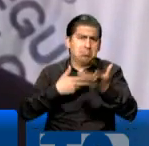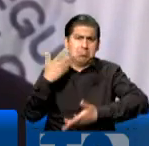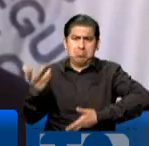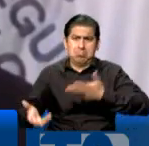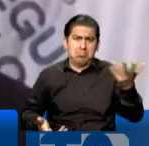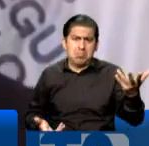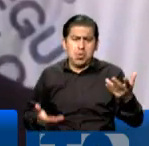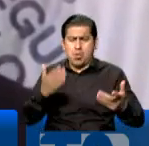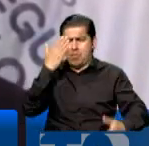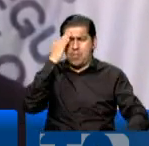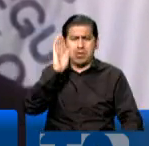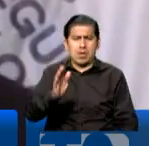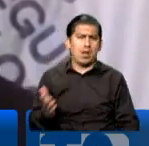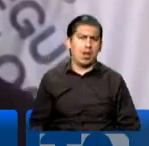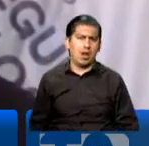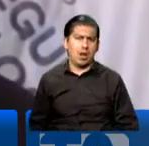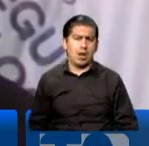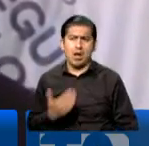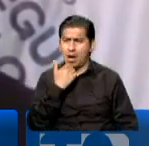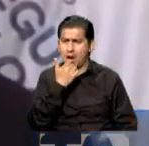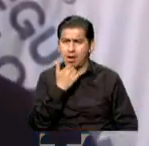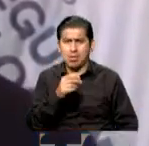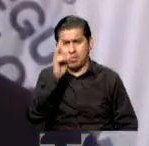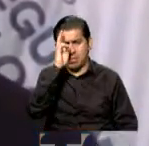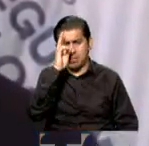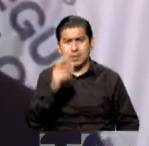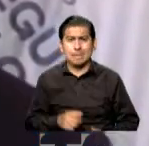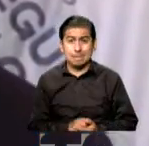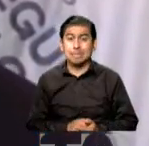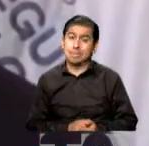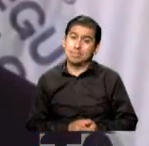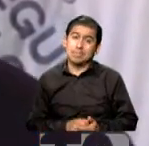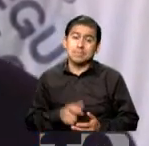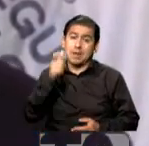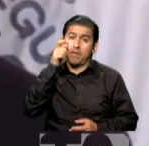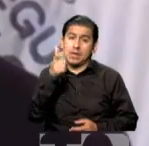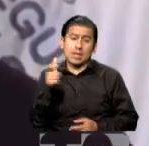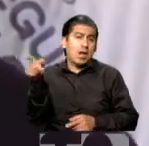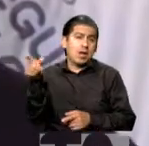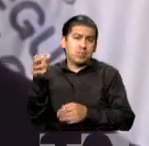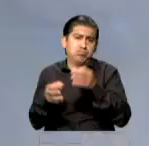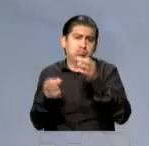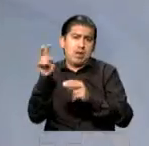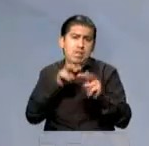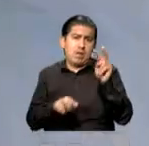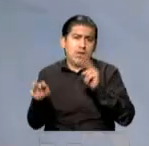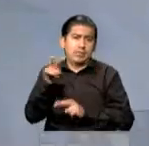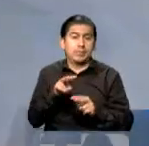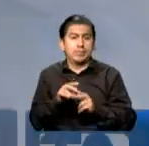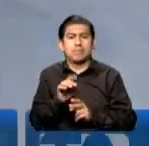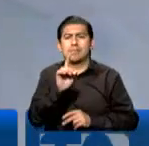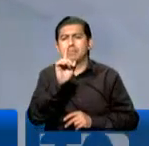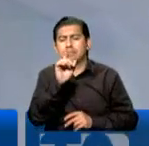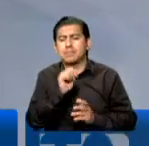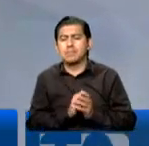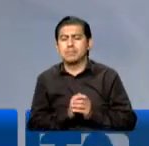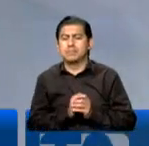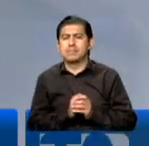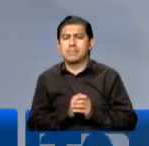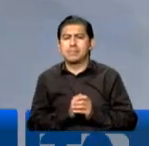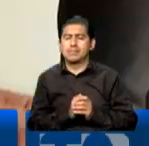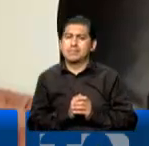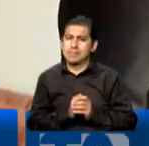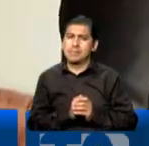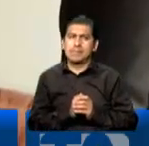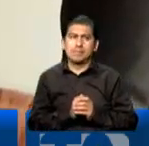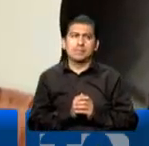y con todo lo que puedan comprobar si existe o no una estructura. Eso le corresponde a la Fiscalía y a la Policía Nacional. Sin embargo, esta advertencia no es